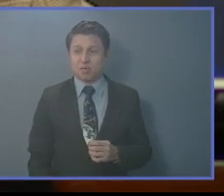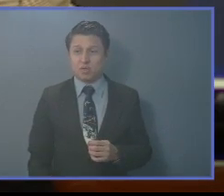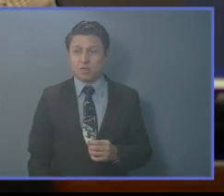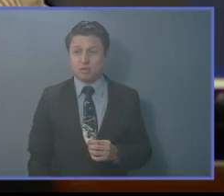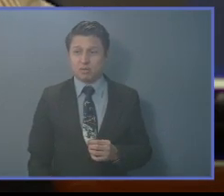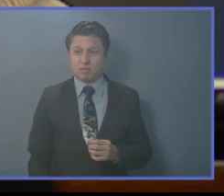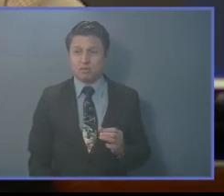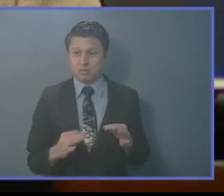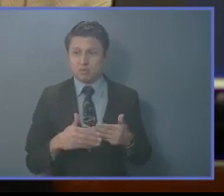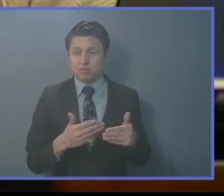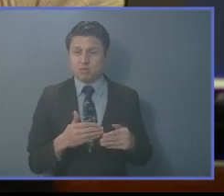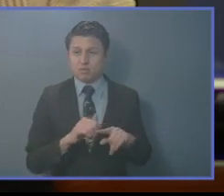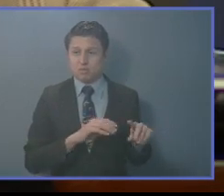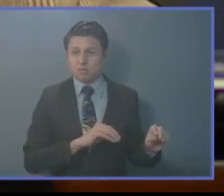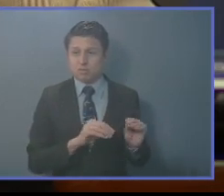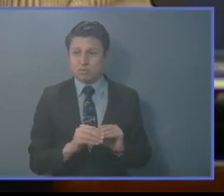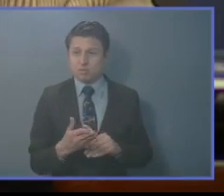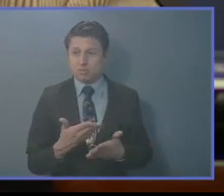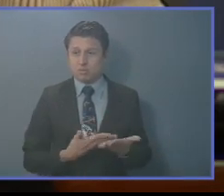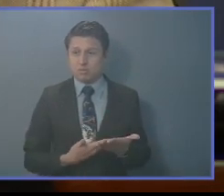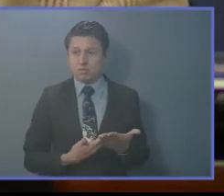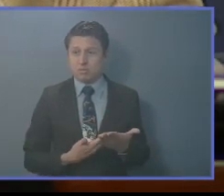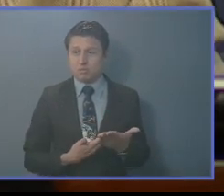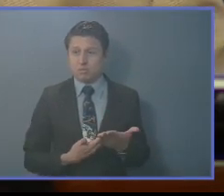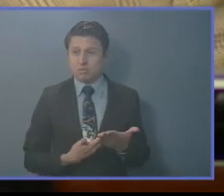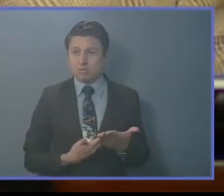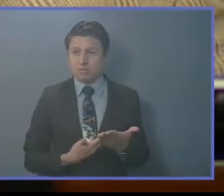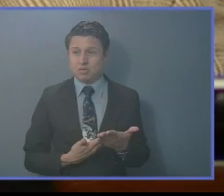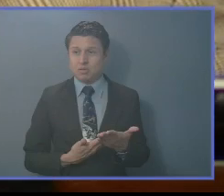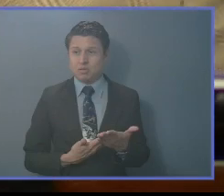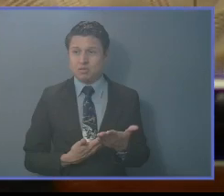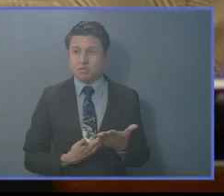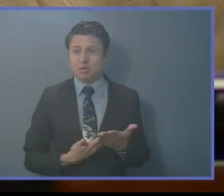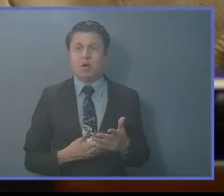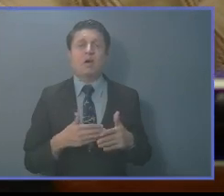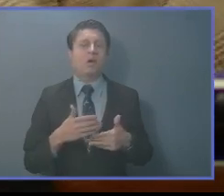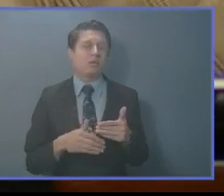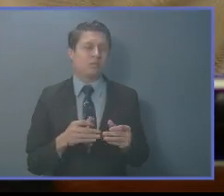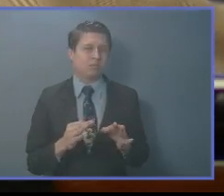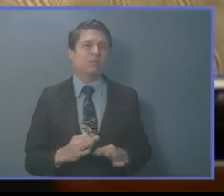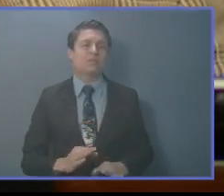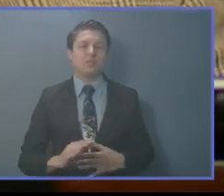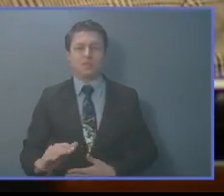para la entrada y salida de los mismos. C.